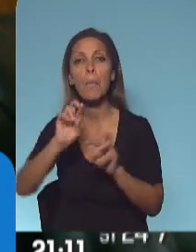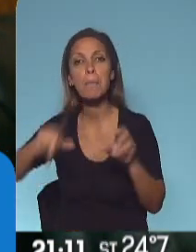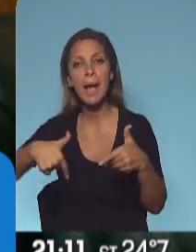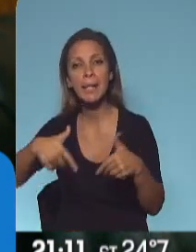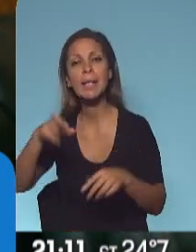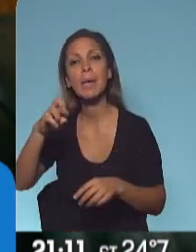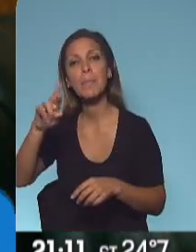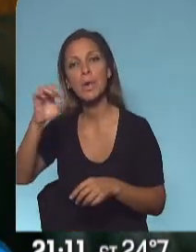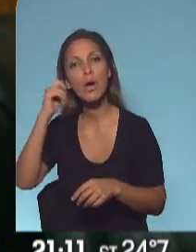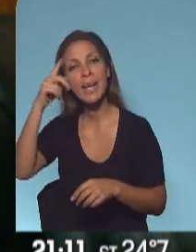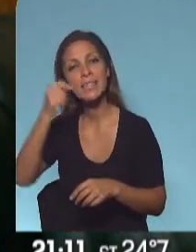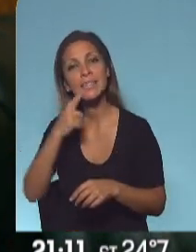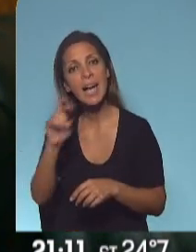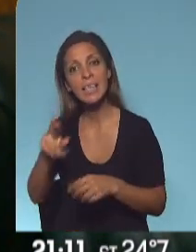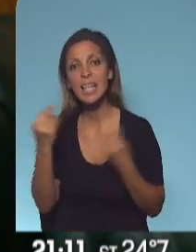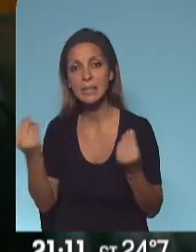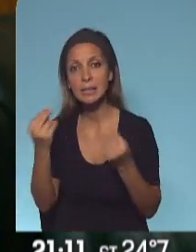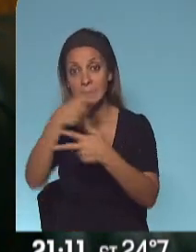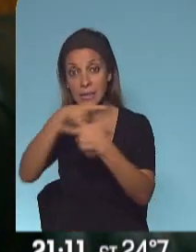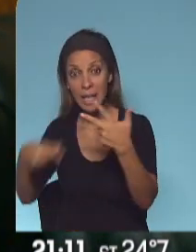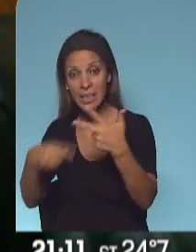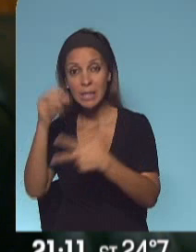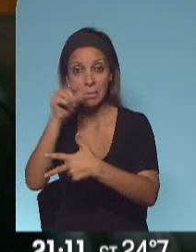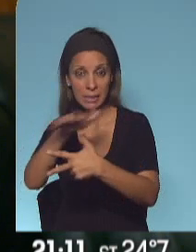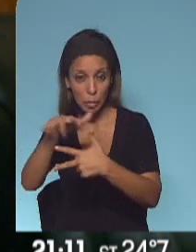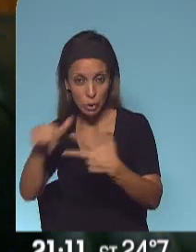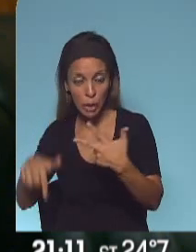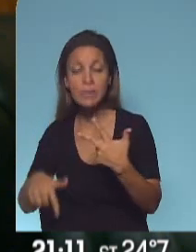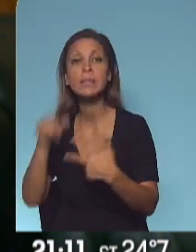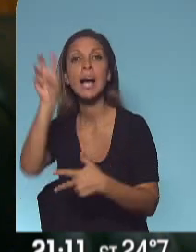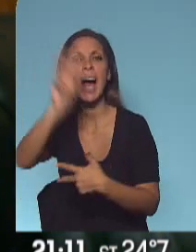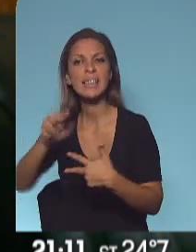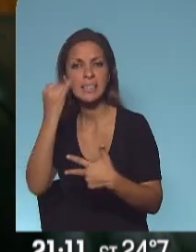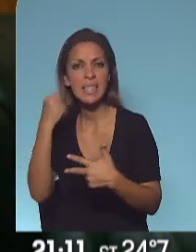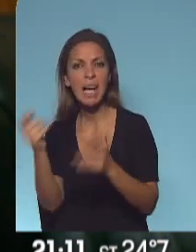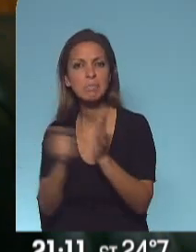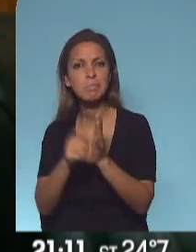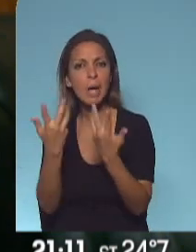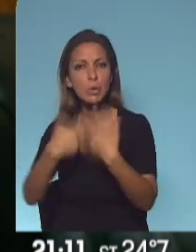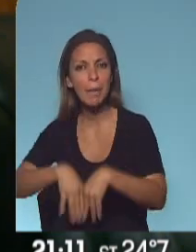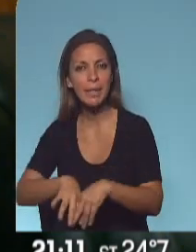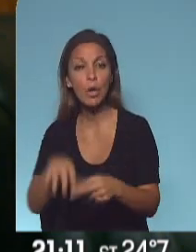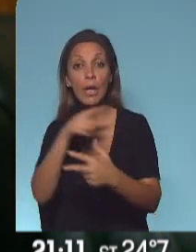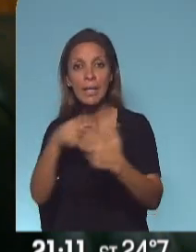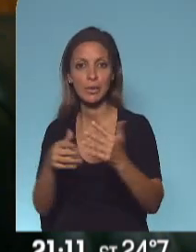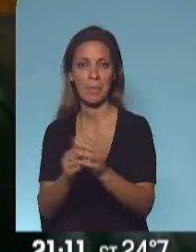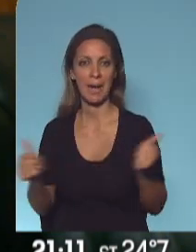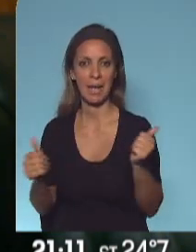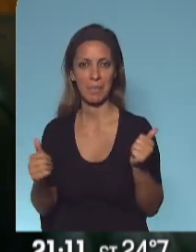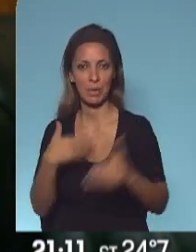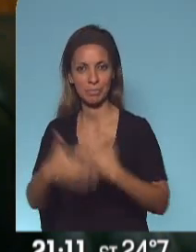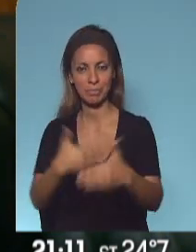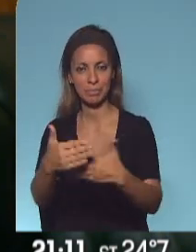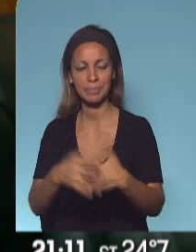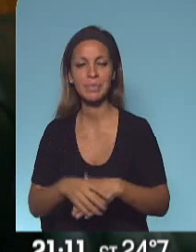lo que ocurre en ese caso es que el ANSES ya cuenta con los datos de esos beneficiarios. Entonces el proceso de otorgamiento es mucho más rápido y más fácil